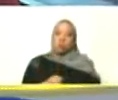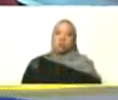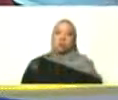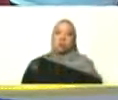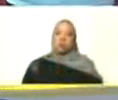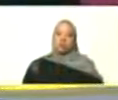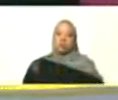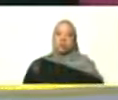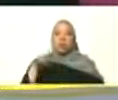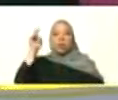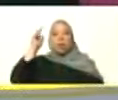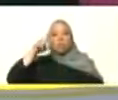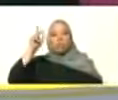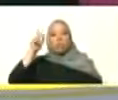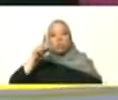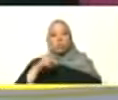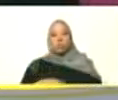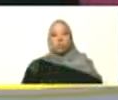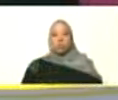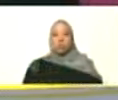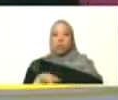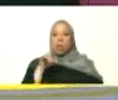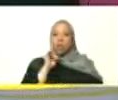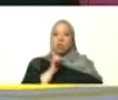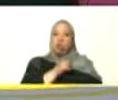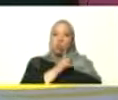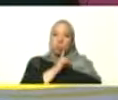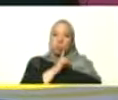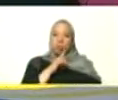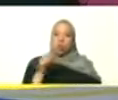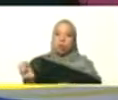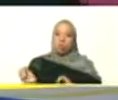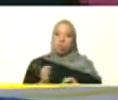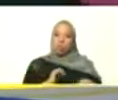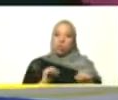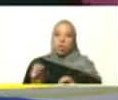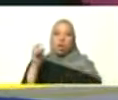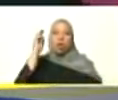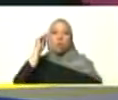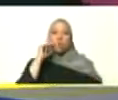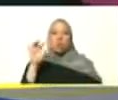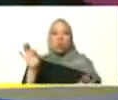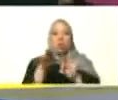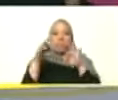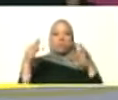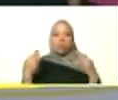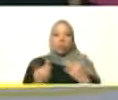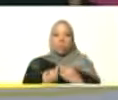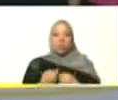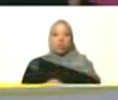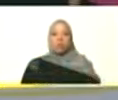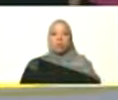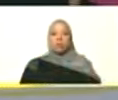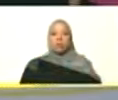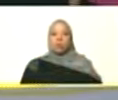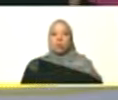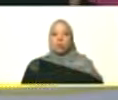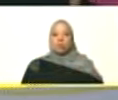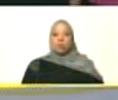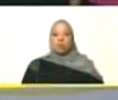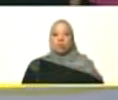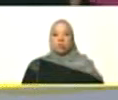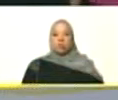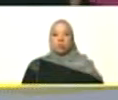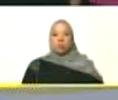del profesor Aristóbulo Isturi. Ahora lleva su nombre, Movimiento Bolivariano de Familia Aristóbulo Isturi. Así